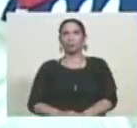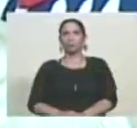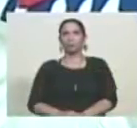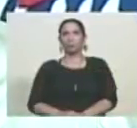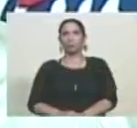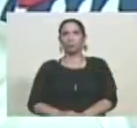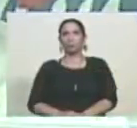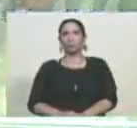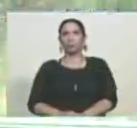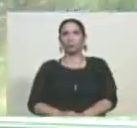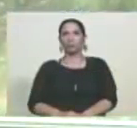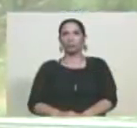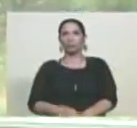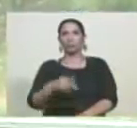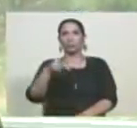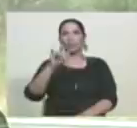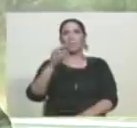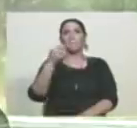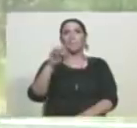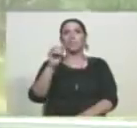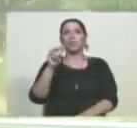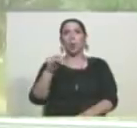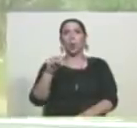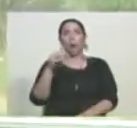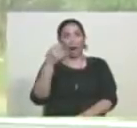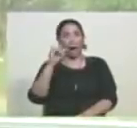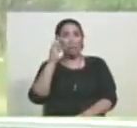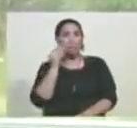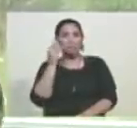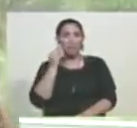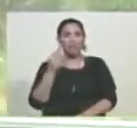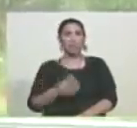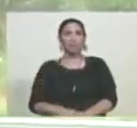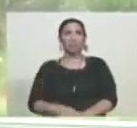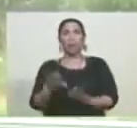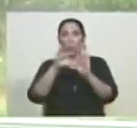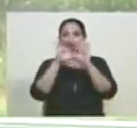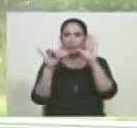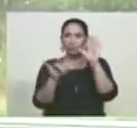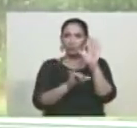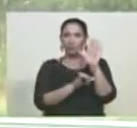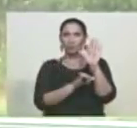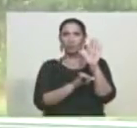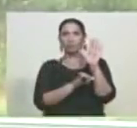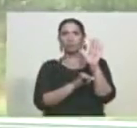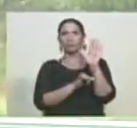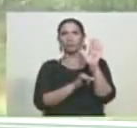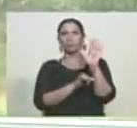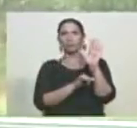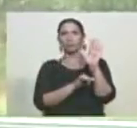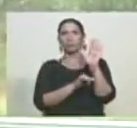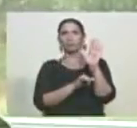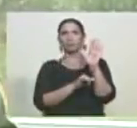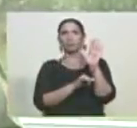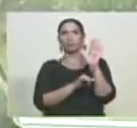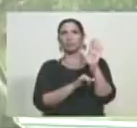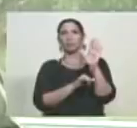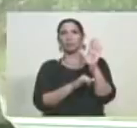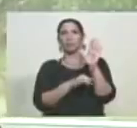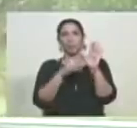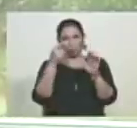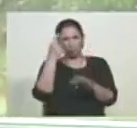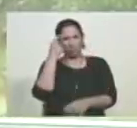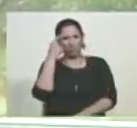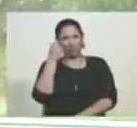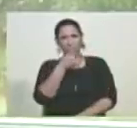piñón. Que el piñón, es más, hay experiencia con los constituyentistas. El piñón sirve para purgar, ¿saben?